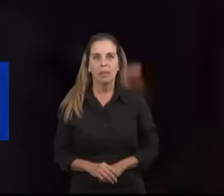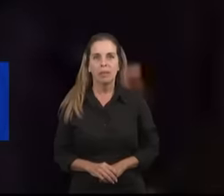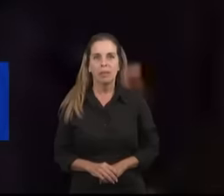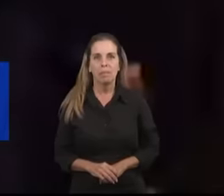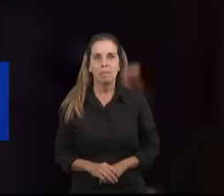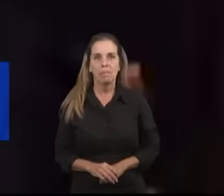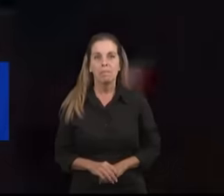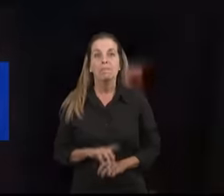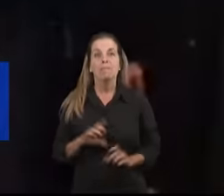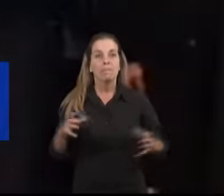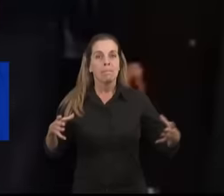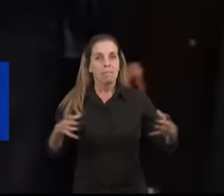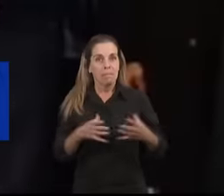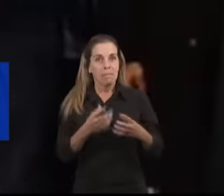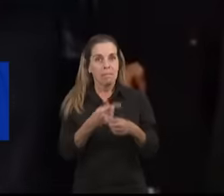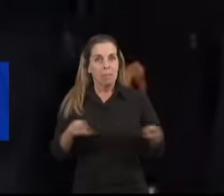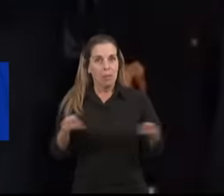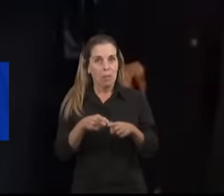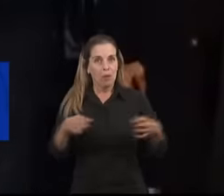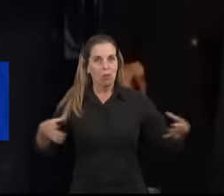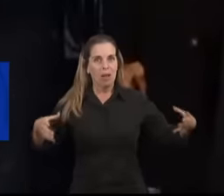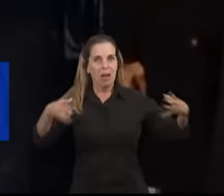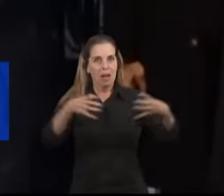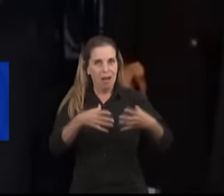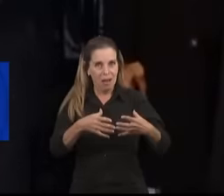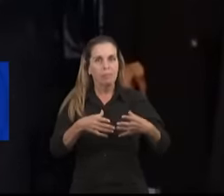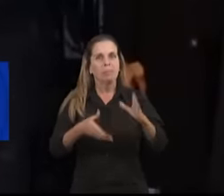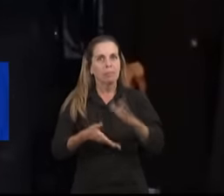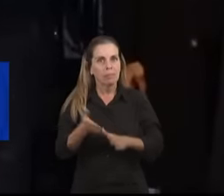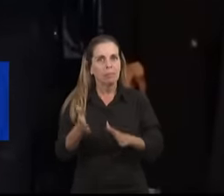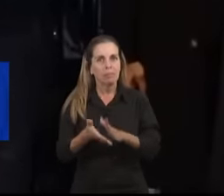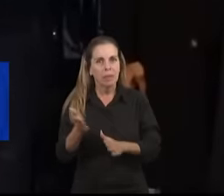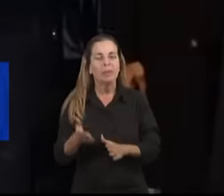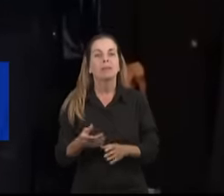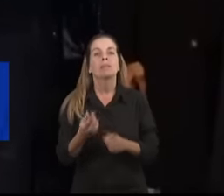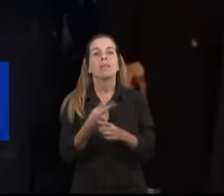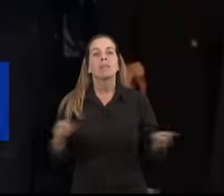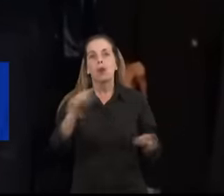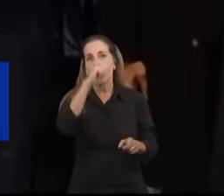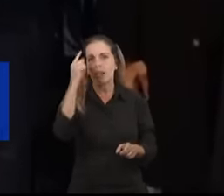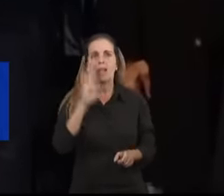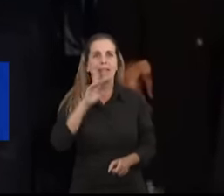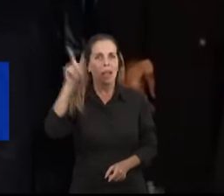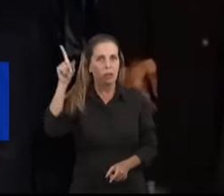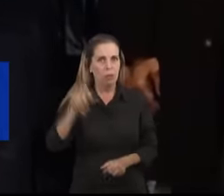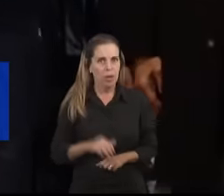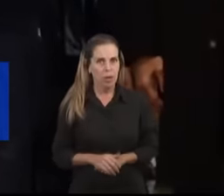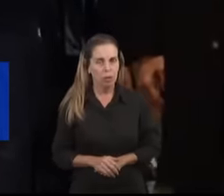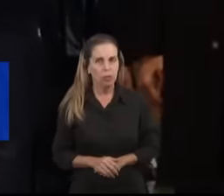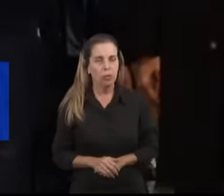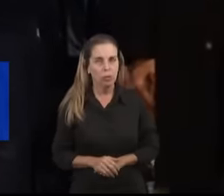La banda de música del Área Naval Austral ejecutará el himno nacional de los Estados Unidos de América.